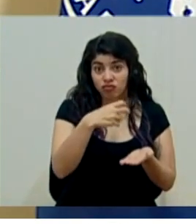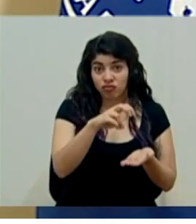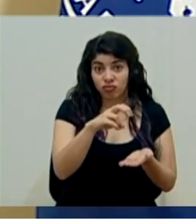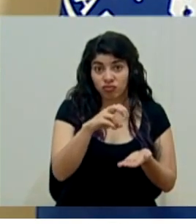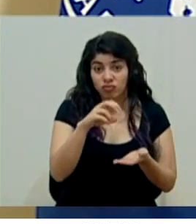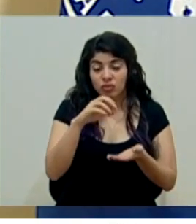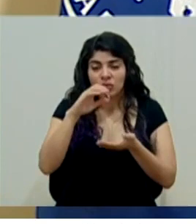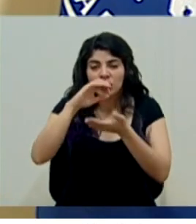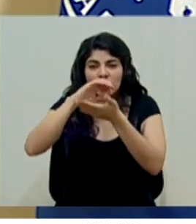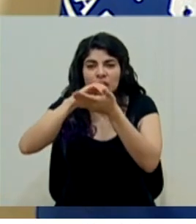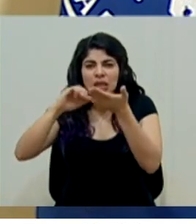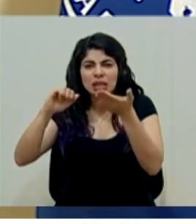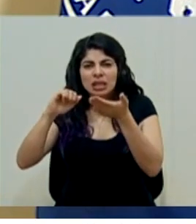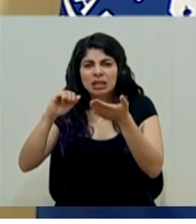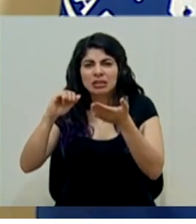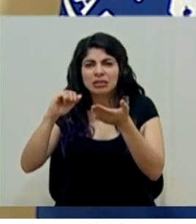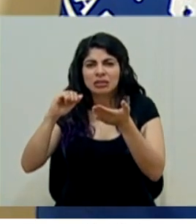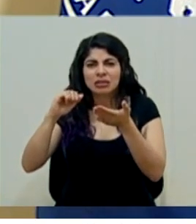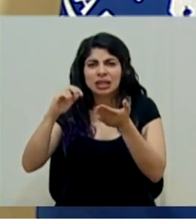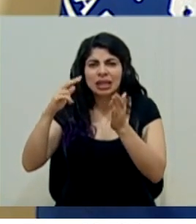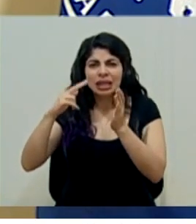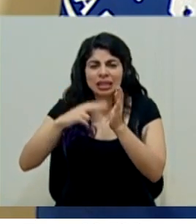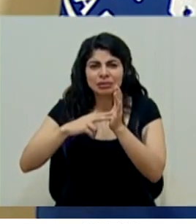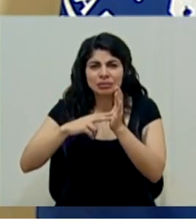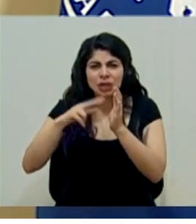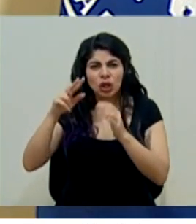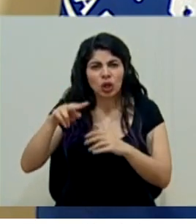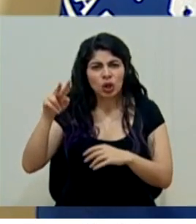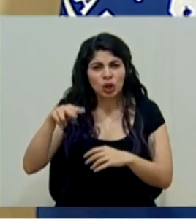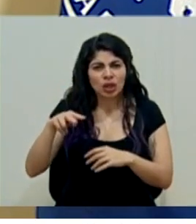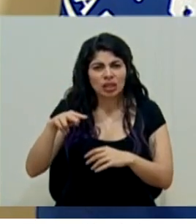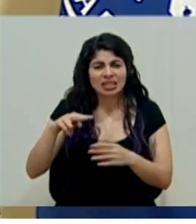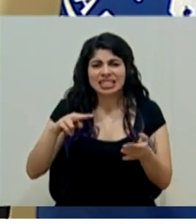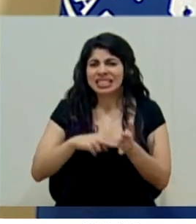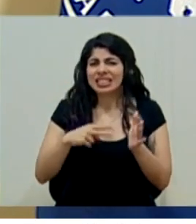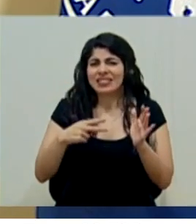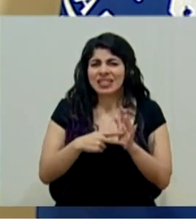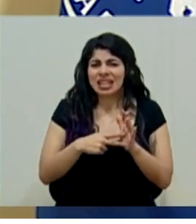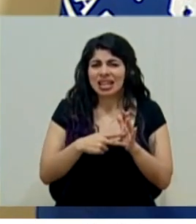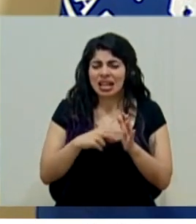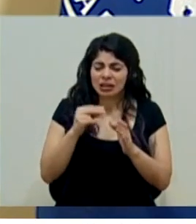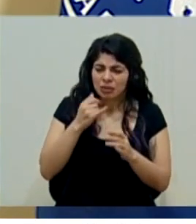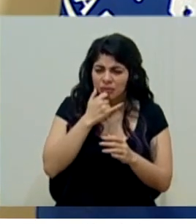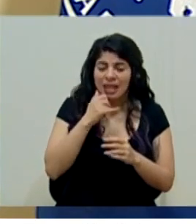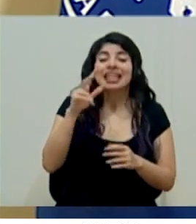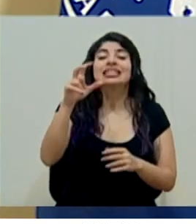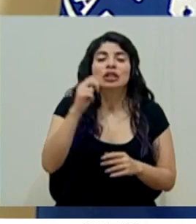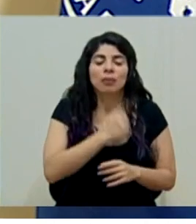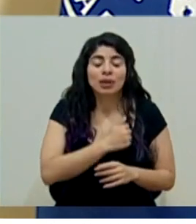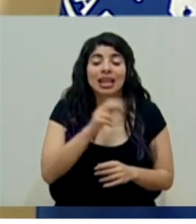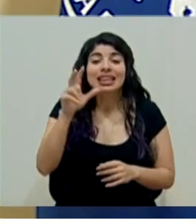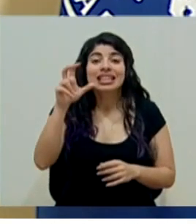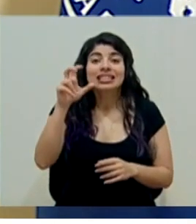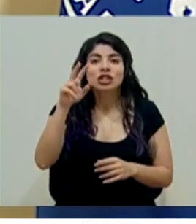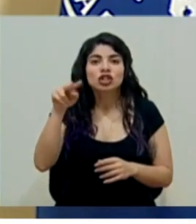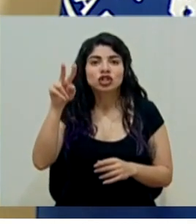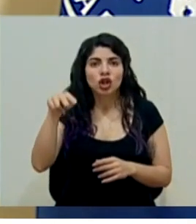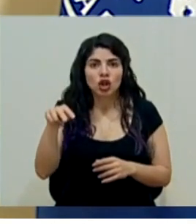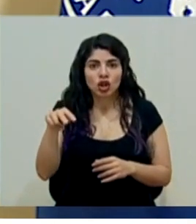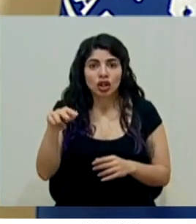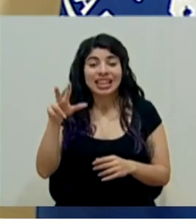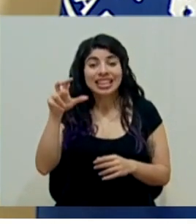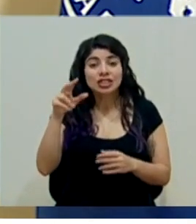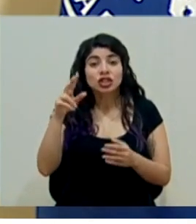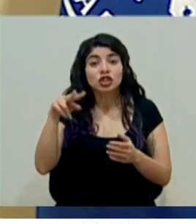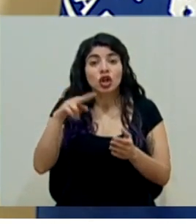de, si no me equivoco, 3.000 colones. O sea que no estamos de 300 colones, perdón, de